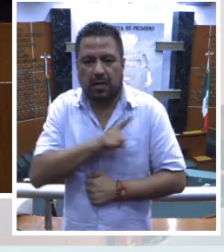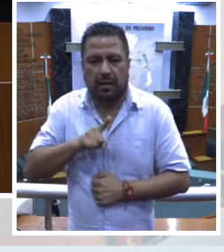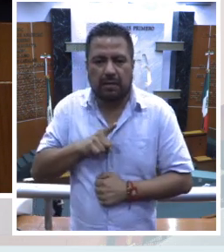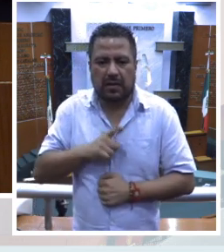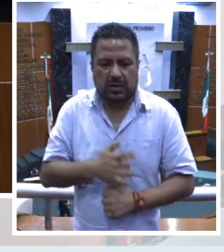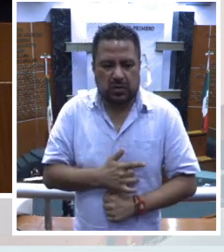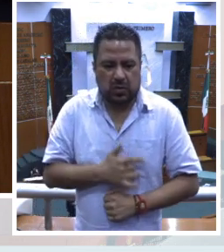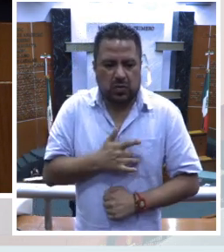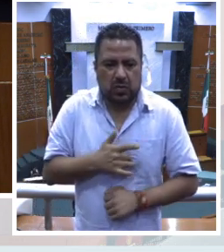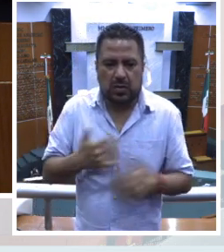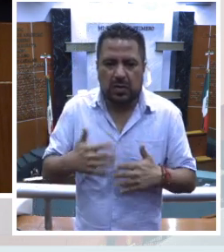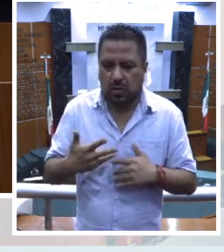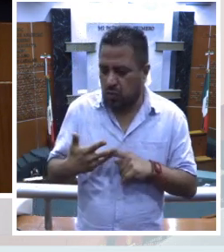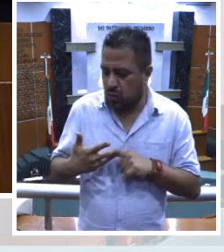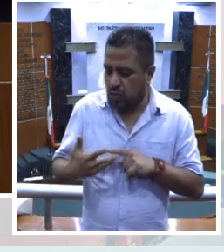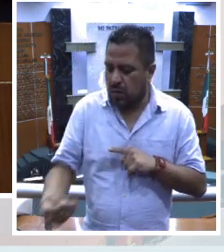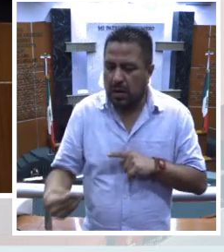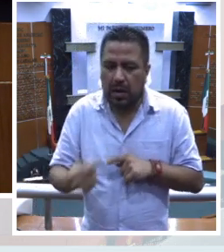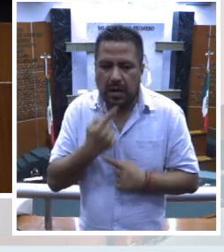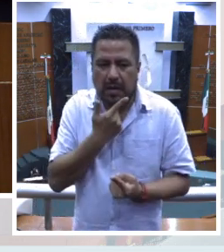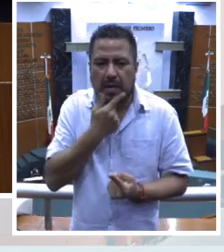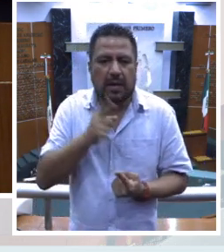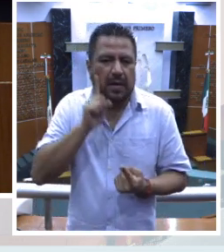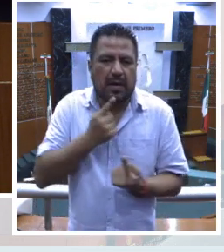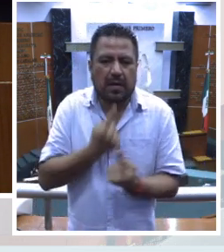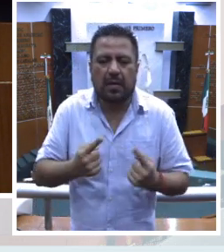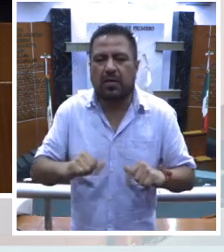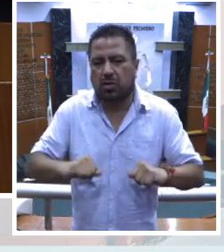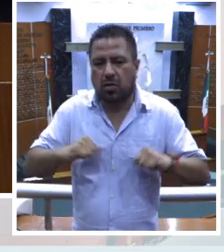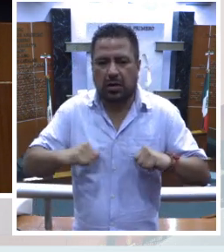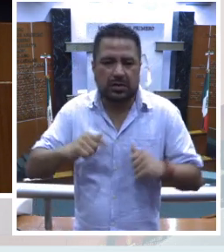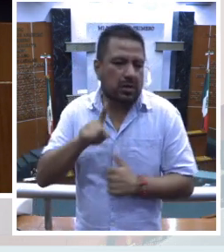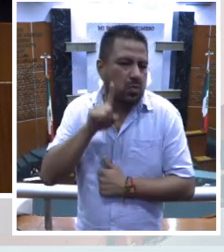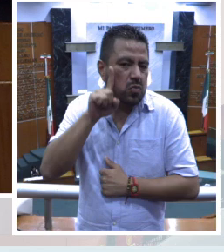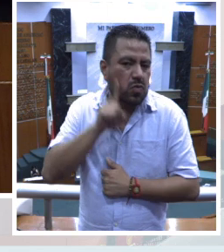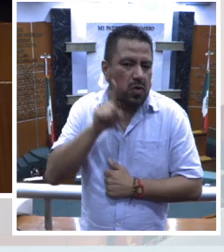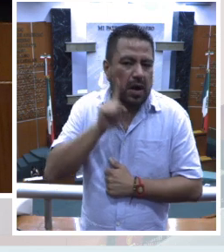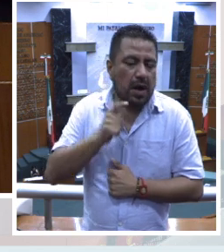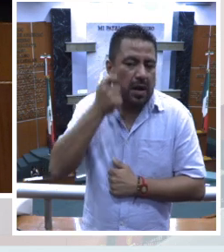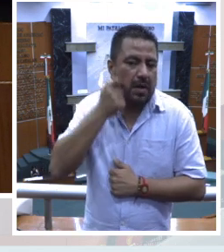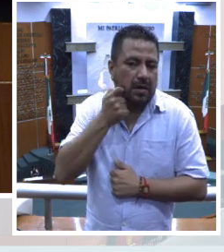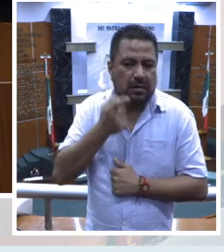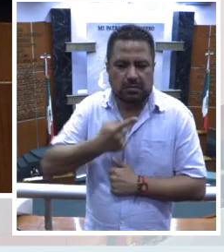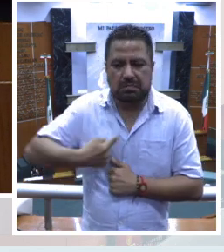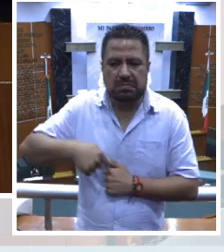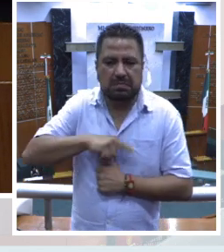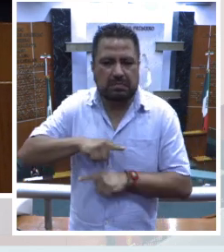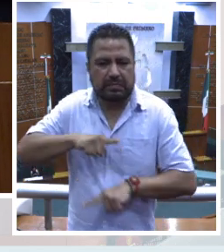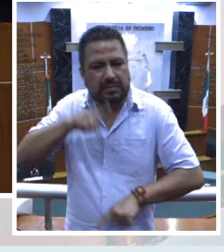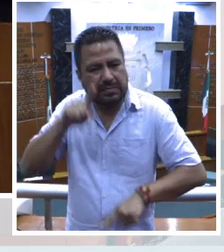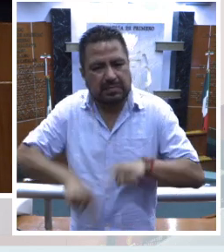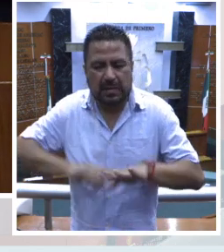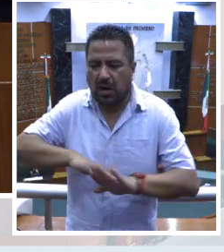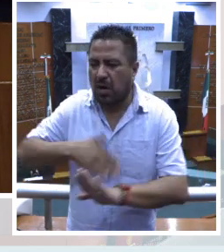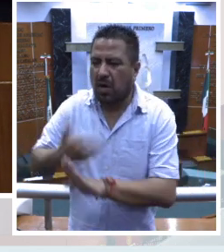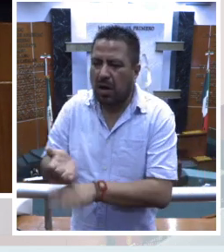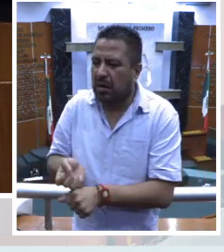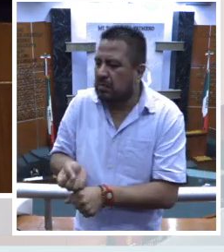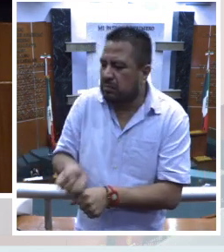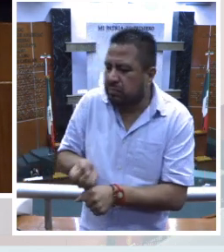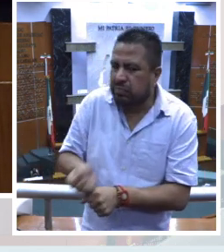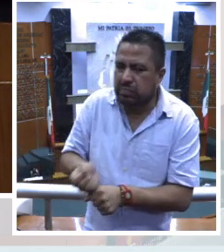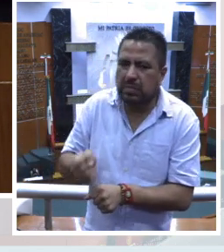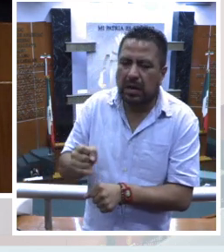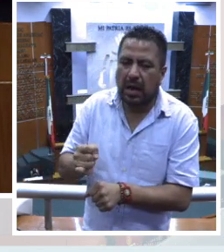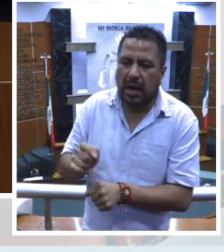hacerse sentir en las niñas, adolescentes y mujeres guerrerenses. por estar libres de violencia y gozar de su condición